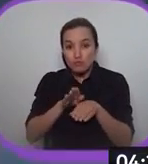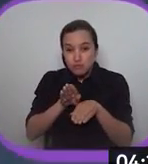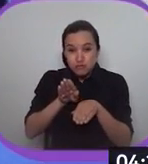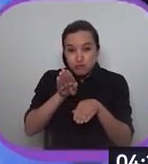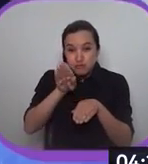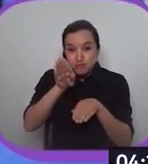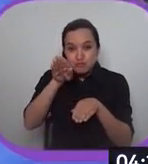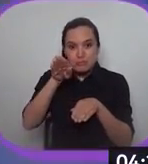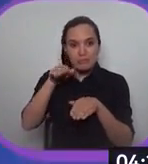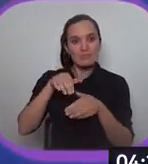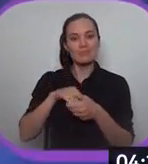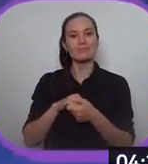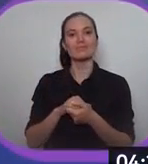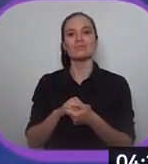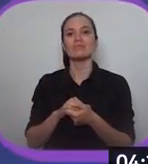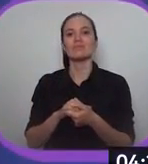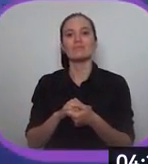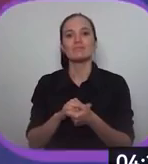¡Y despegamos!